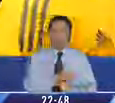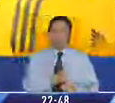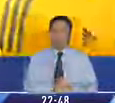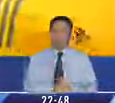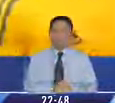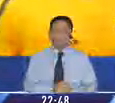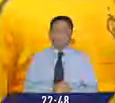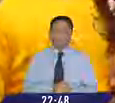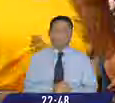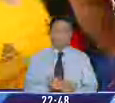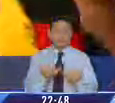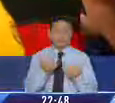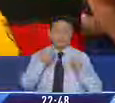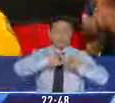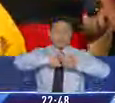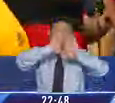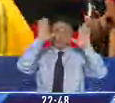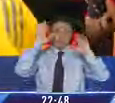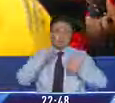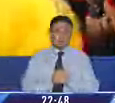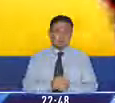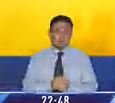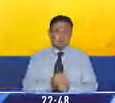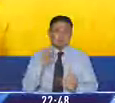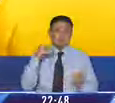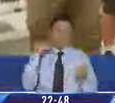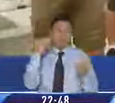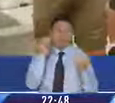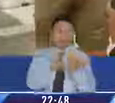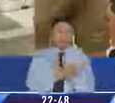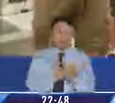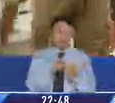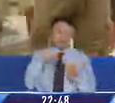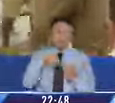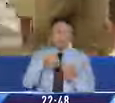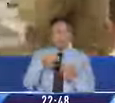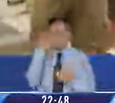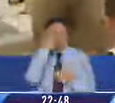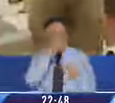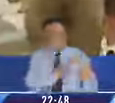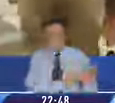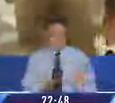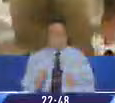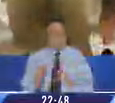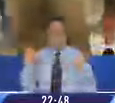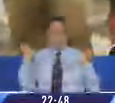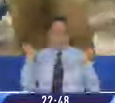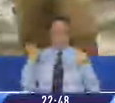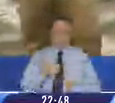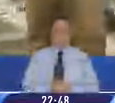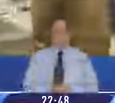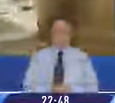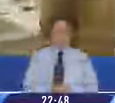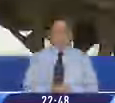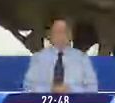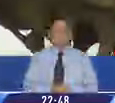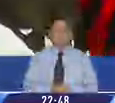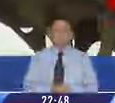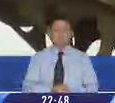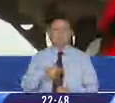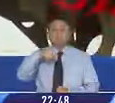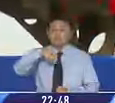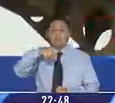hoy de mañana, entonces no es para conocer mucho, pero parece muy organizado la fiesta de los hinchas. Estamos enamorados